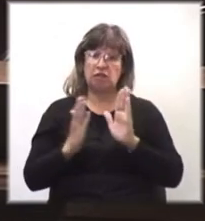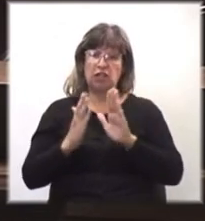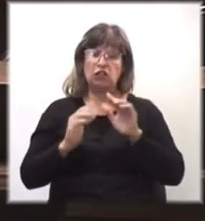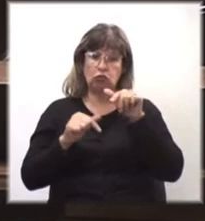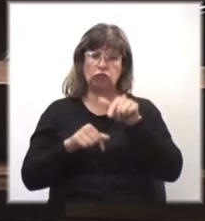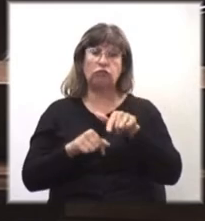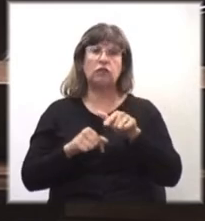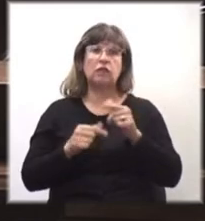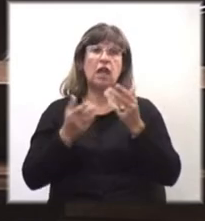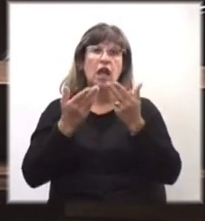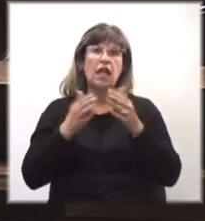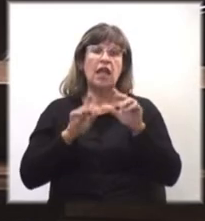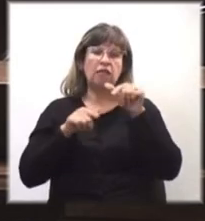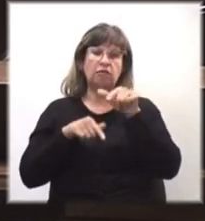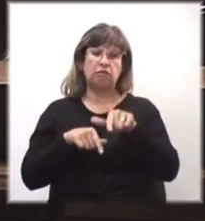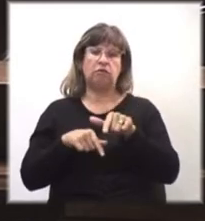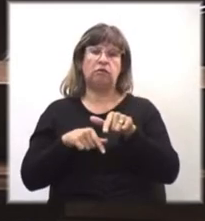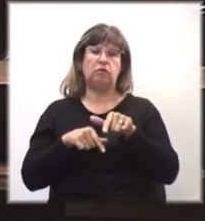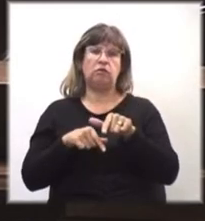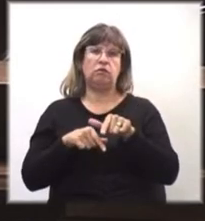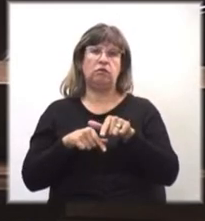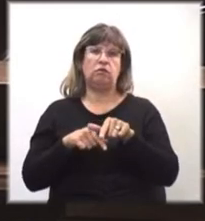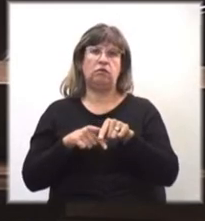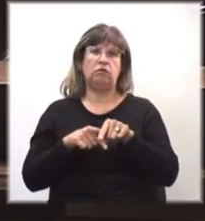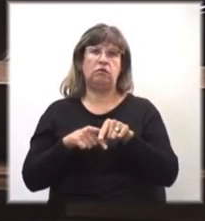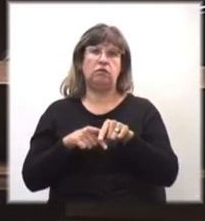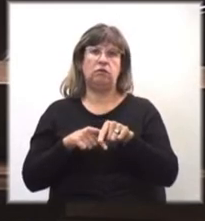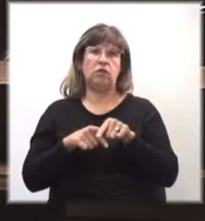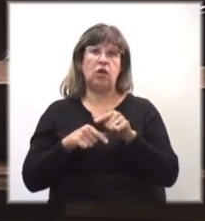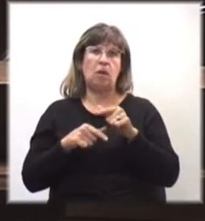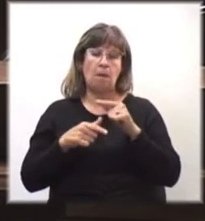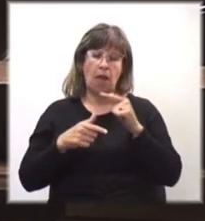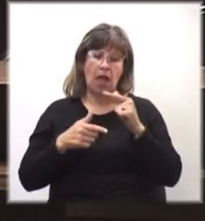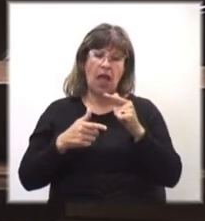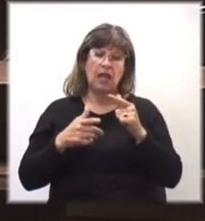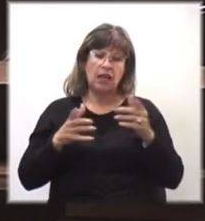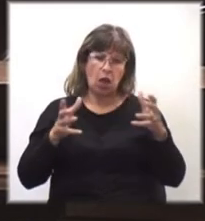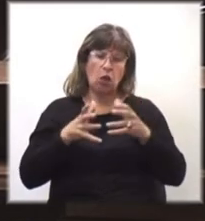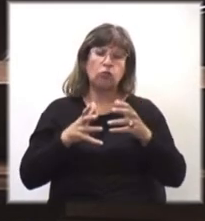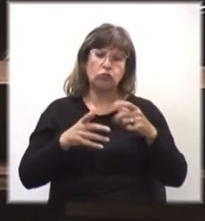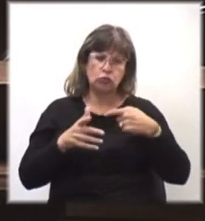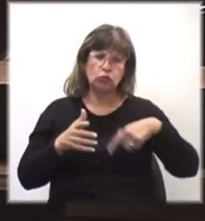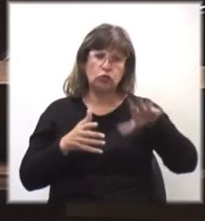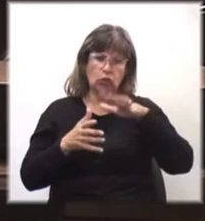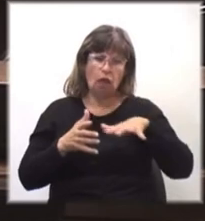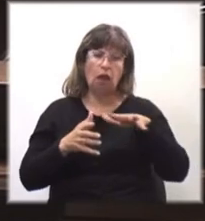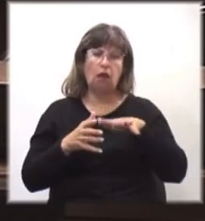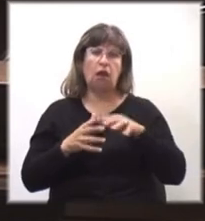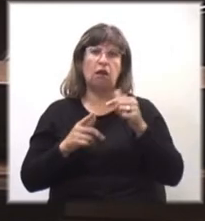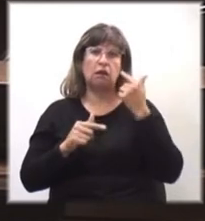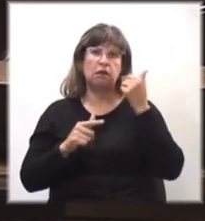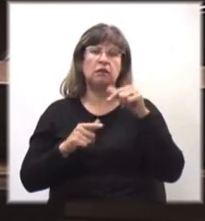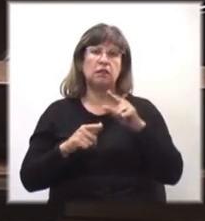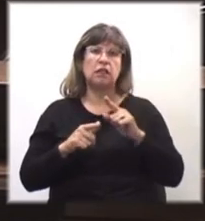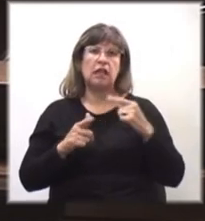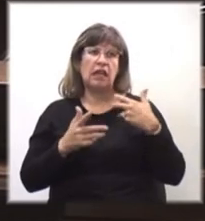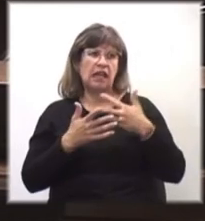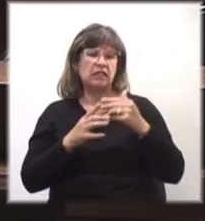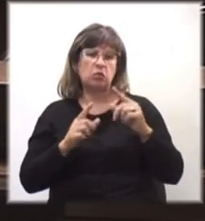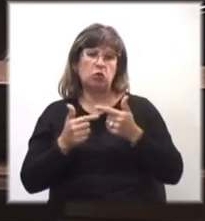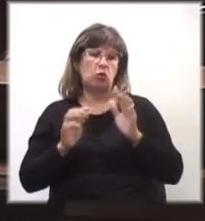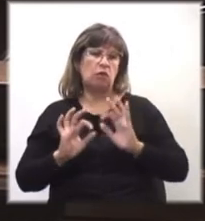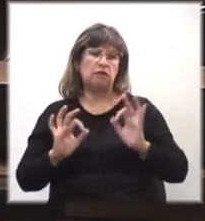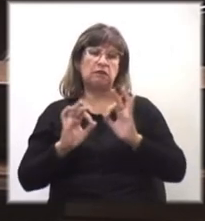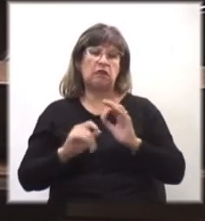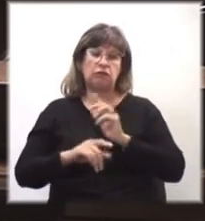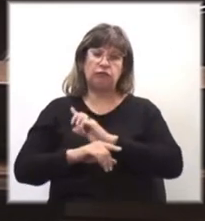y abrió las compuertas para una movilización social que tomó un volumen que hasta ese momento no tenía.